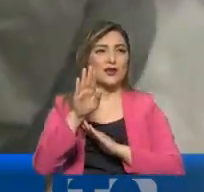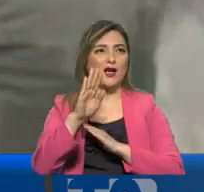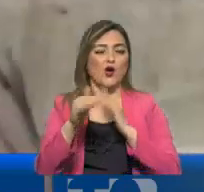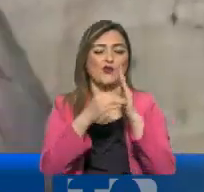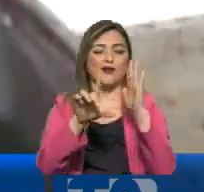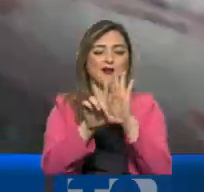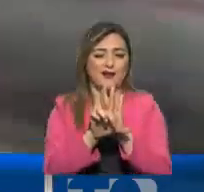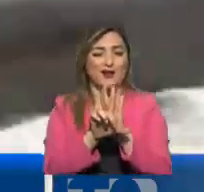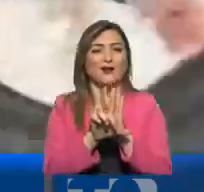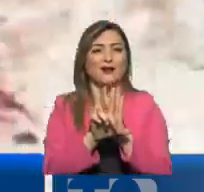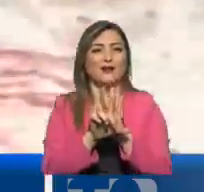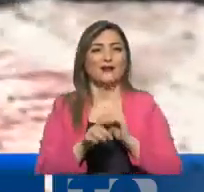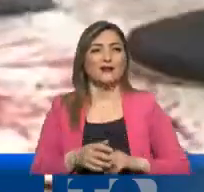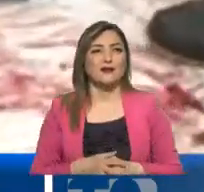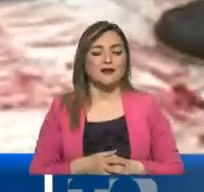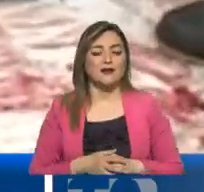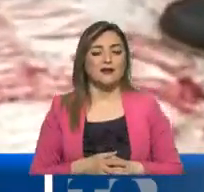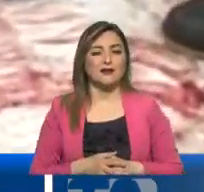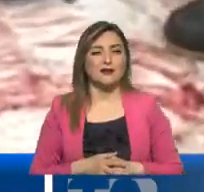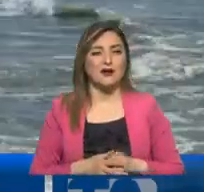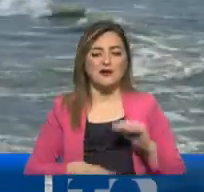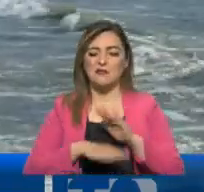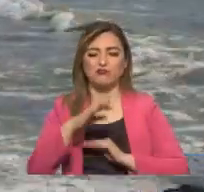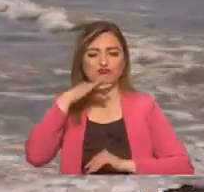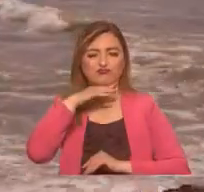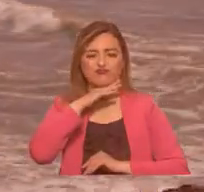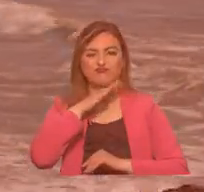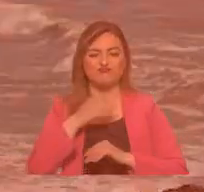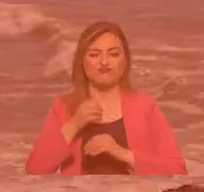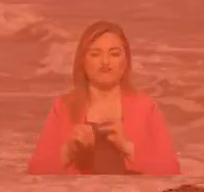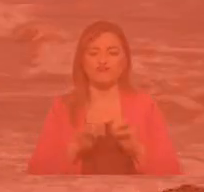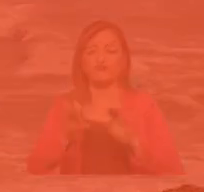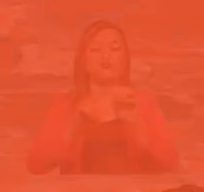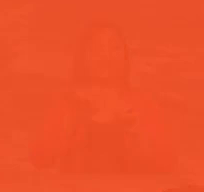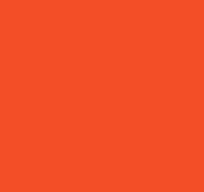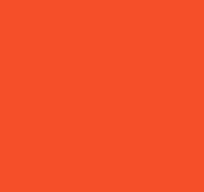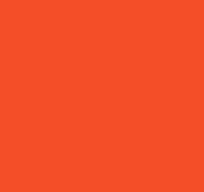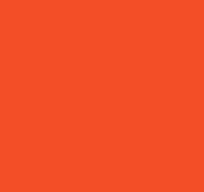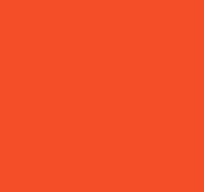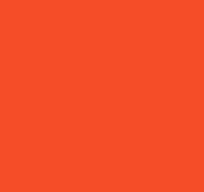y no sobre emisión de CO2. Diego Añasco, La Lama.